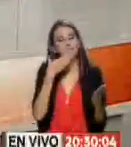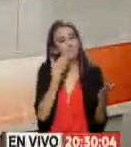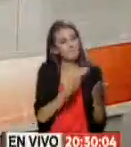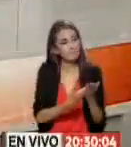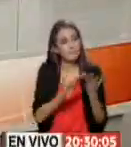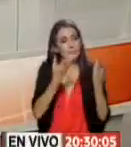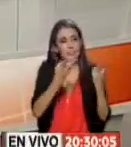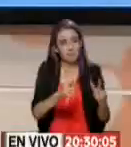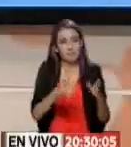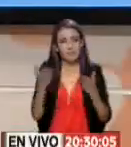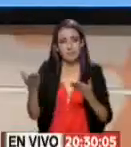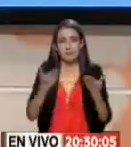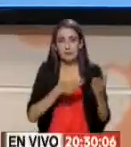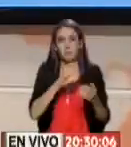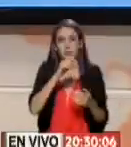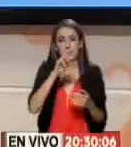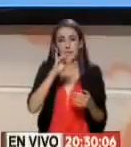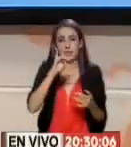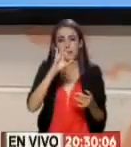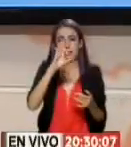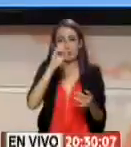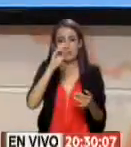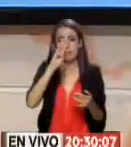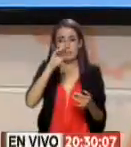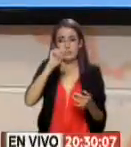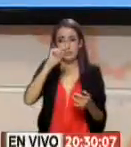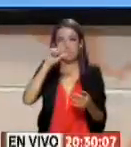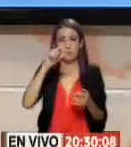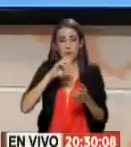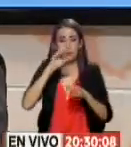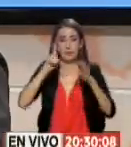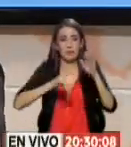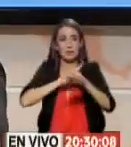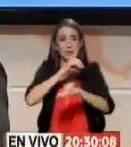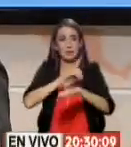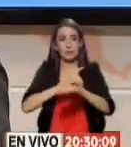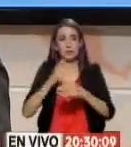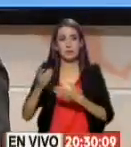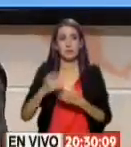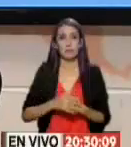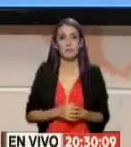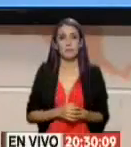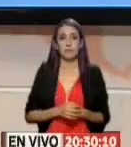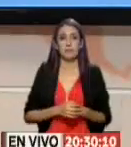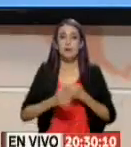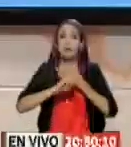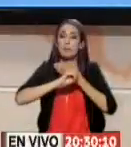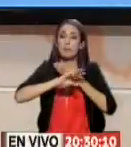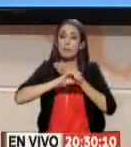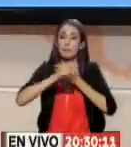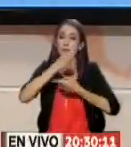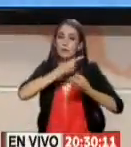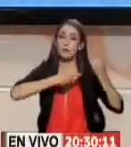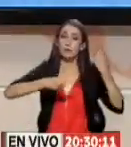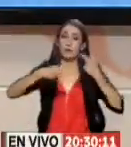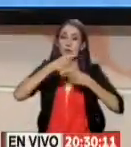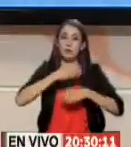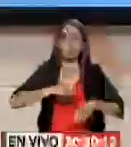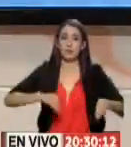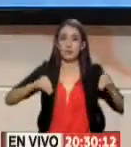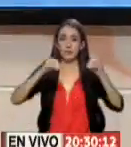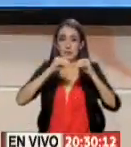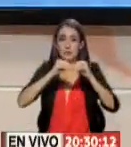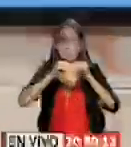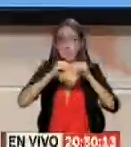gracias al coronel Cristóbal Espinosa, director del Centro de Estudios Históricos del Ejército Ecuatoriano. Vamos a hacer una breve pausa. Regresamos en